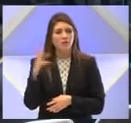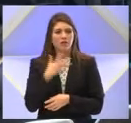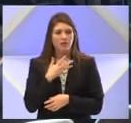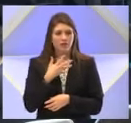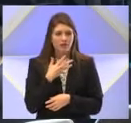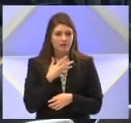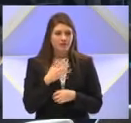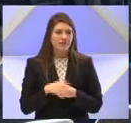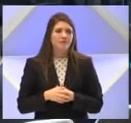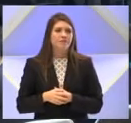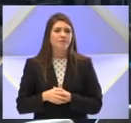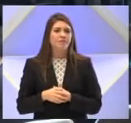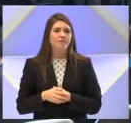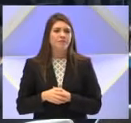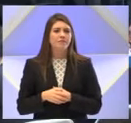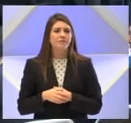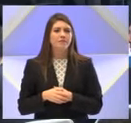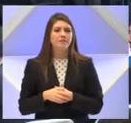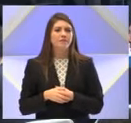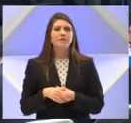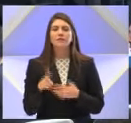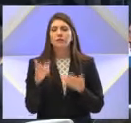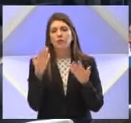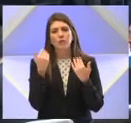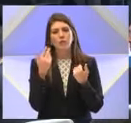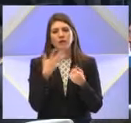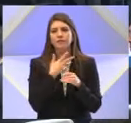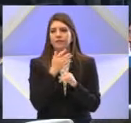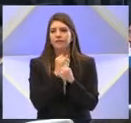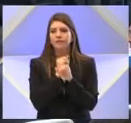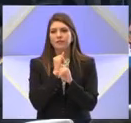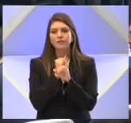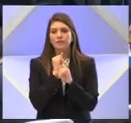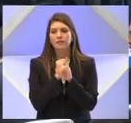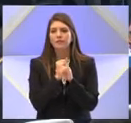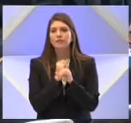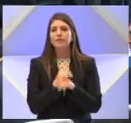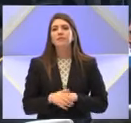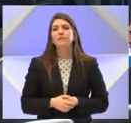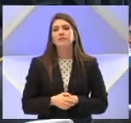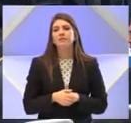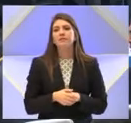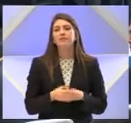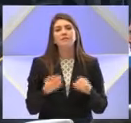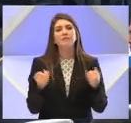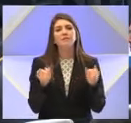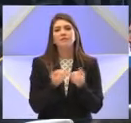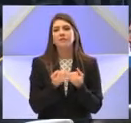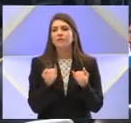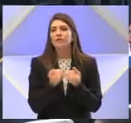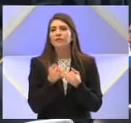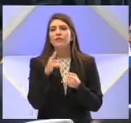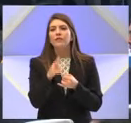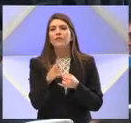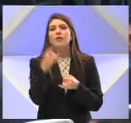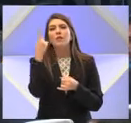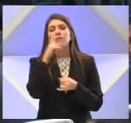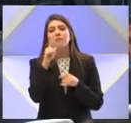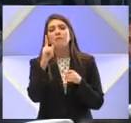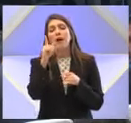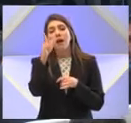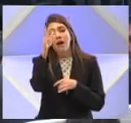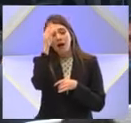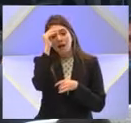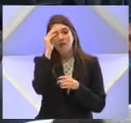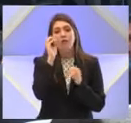zonas rurales no no conectados y menos aún conectados para el aprendizaje para